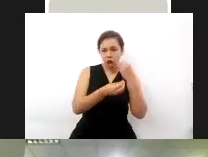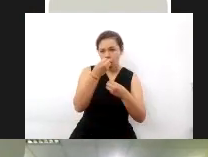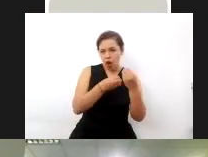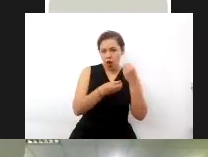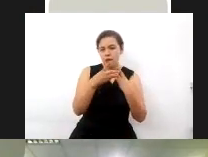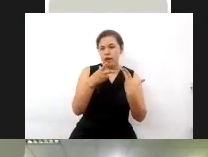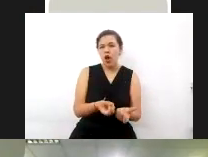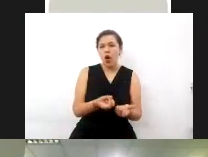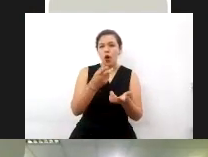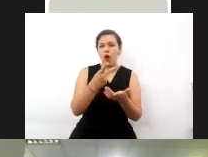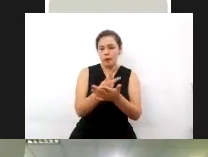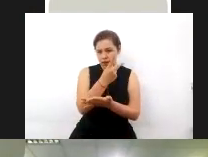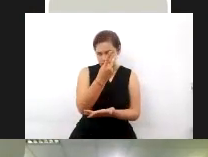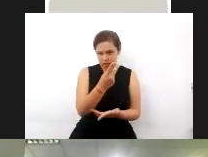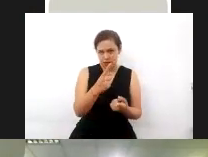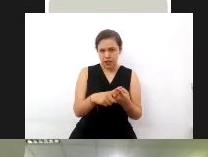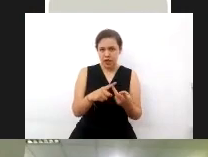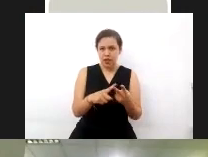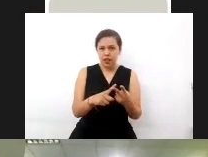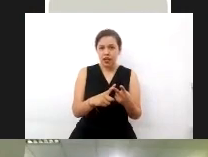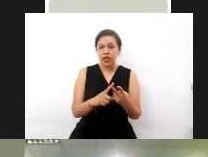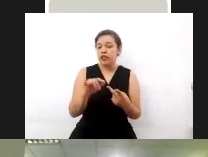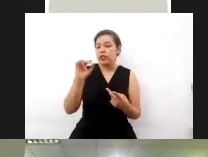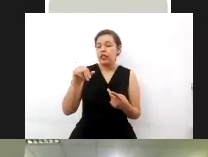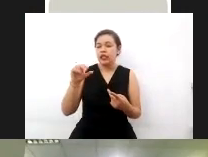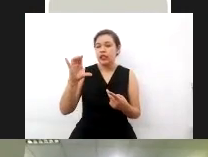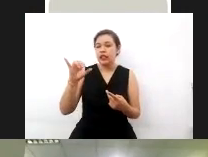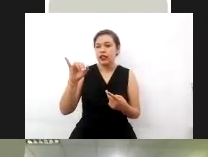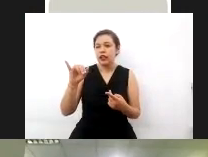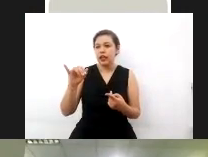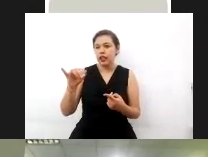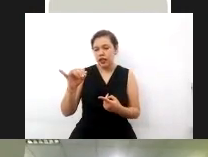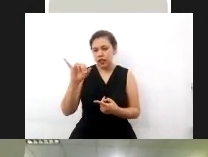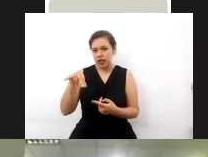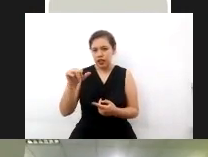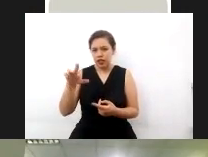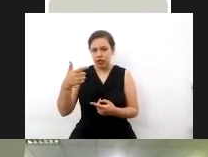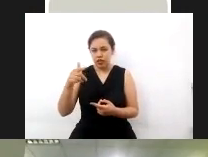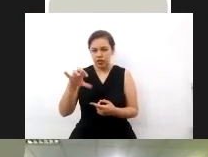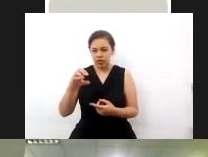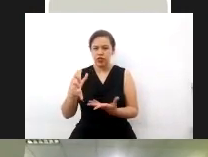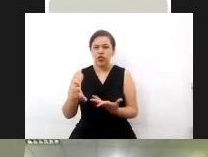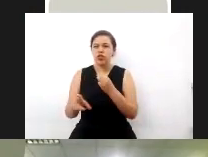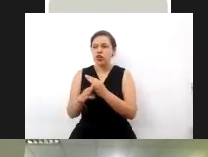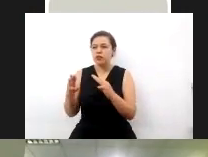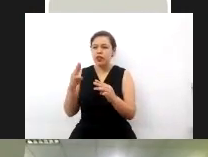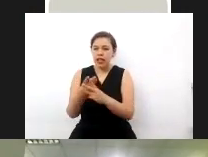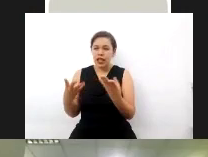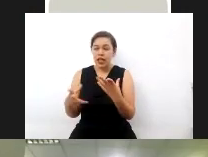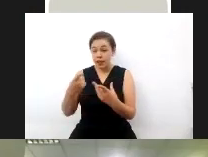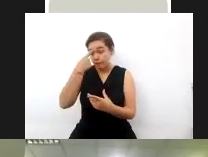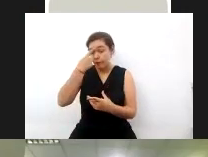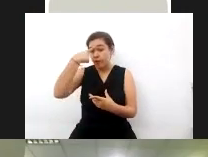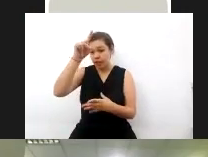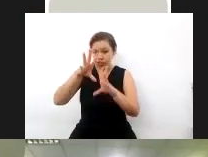jardinería. Tenemos los inorgánicos, que bueno, son residuos que se elaboran con materiales que no se descomponen en corto tiempo,